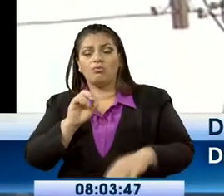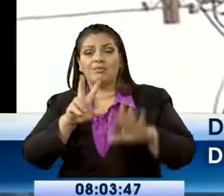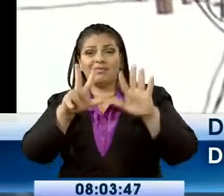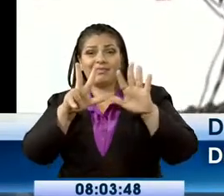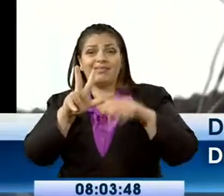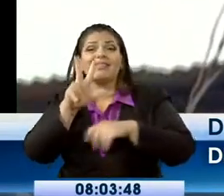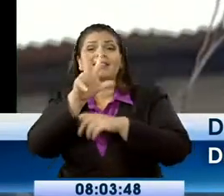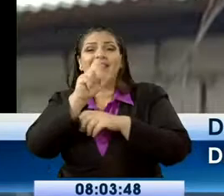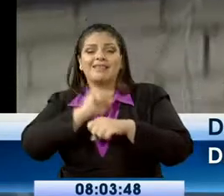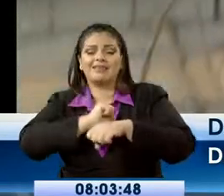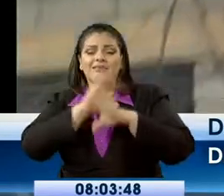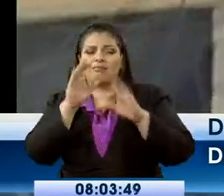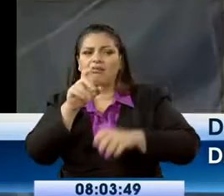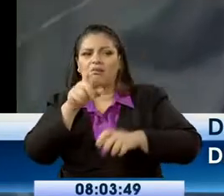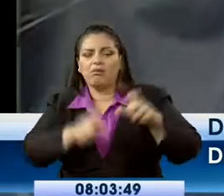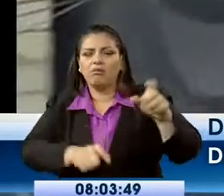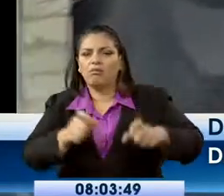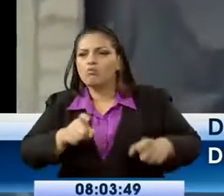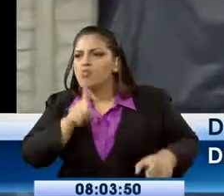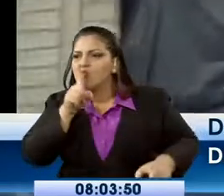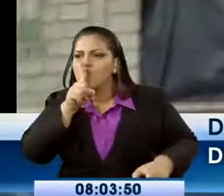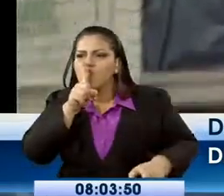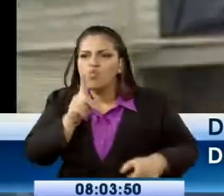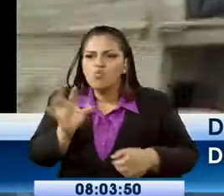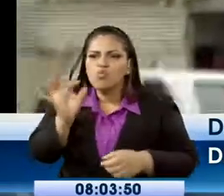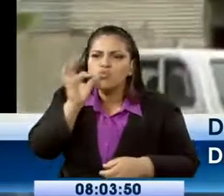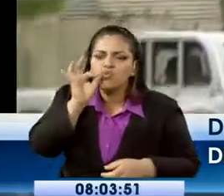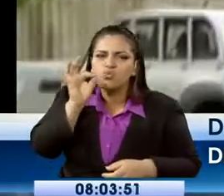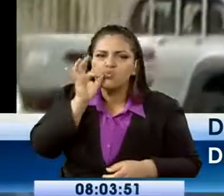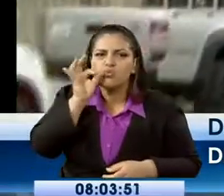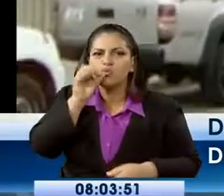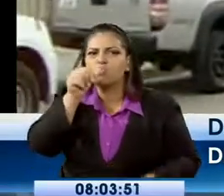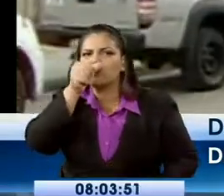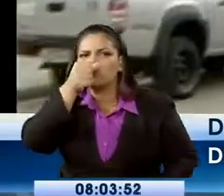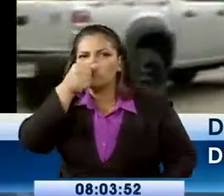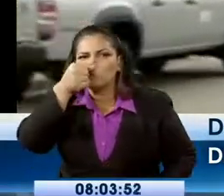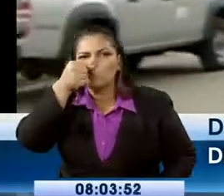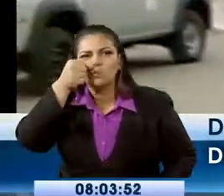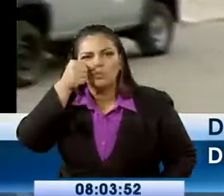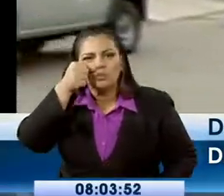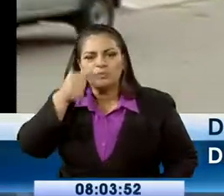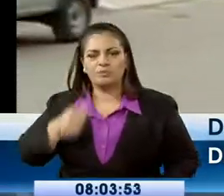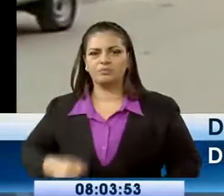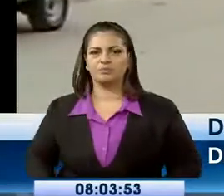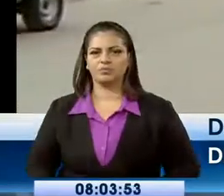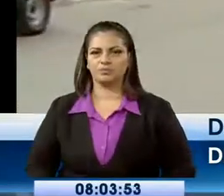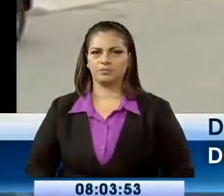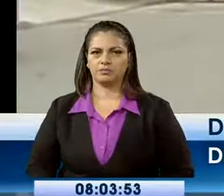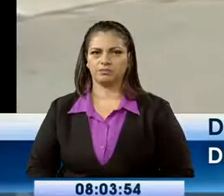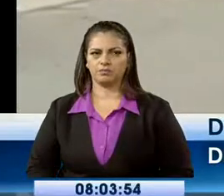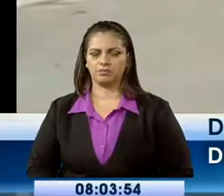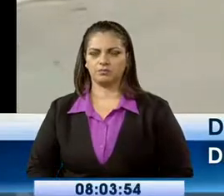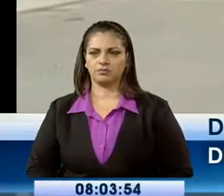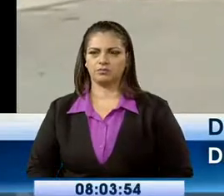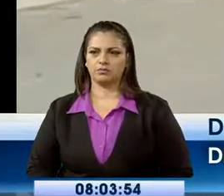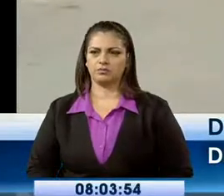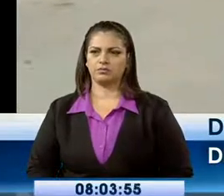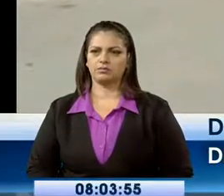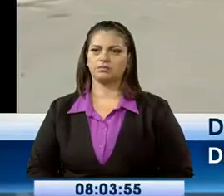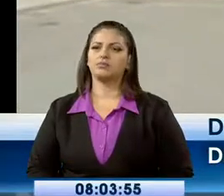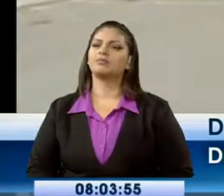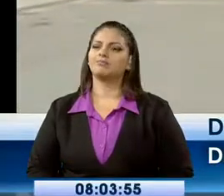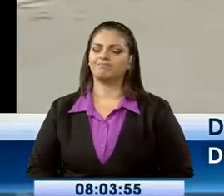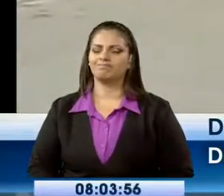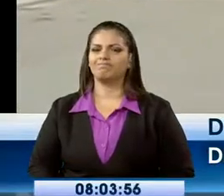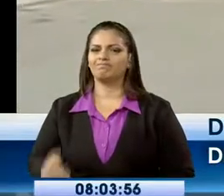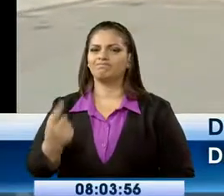¿En dónde? En ahí en toda la esquina donde está el grupo de gente que está. Más adelante hay una casita botada que está ahí. Bueno, hace poco una señora, disculpe que lo